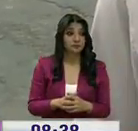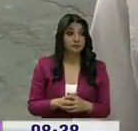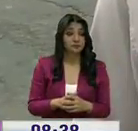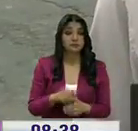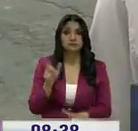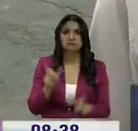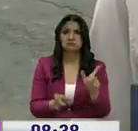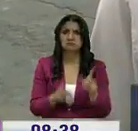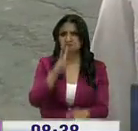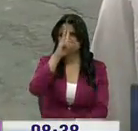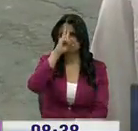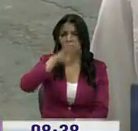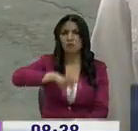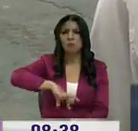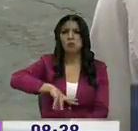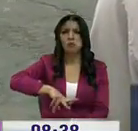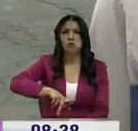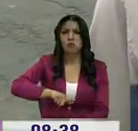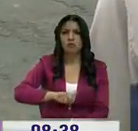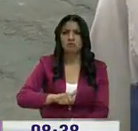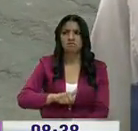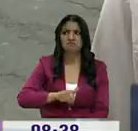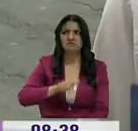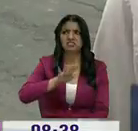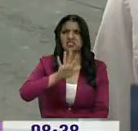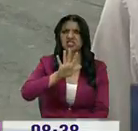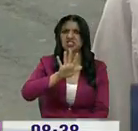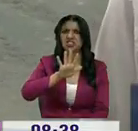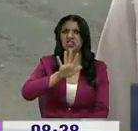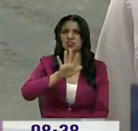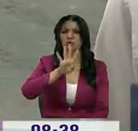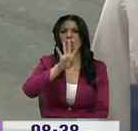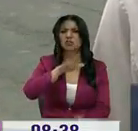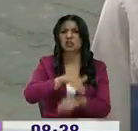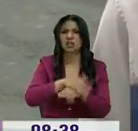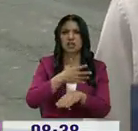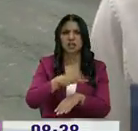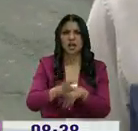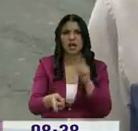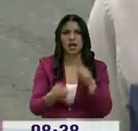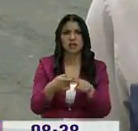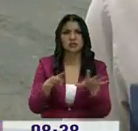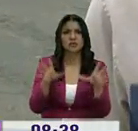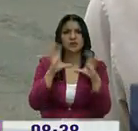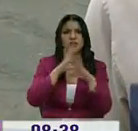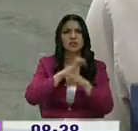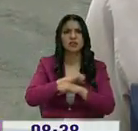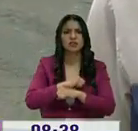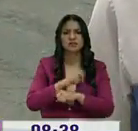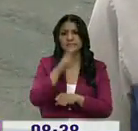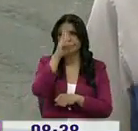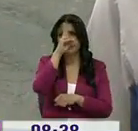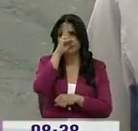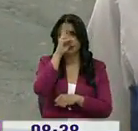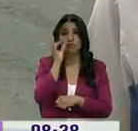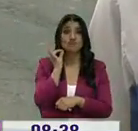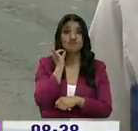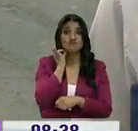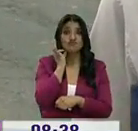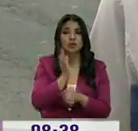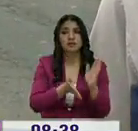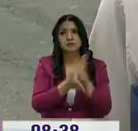ajeno, digámosle así, a partir de las 5, 4 de la tarde hasta las 9 de la noche. Hay chicas que suben a